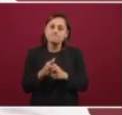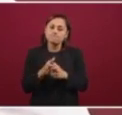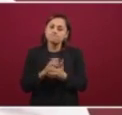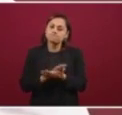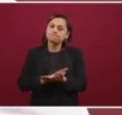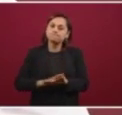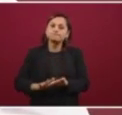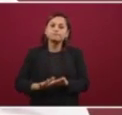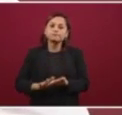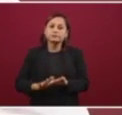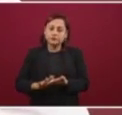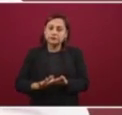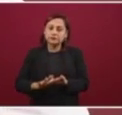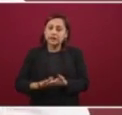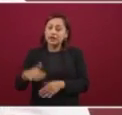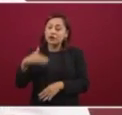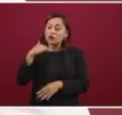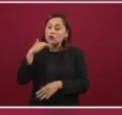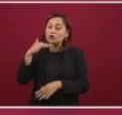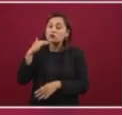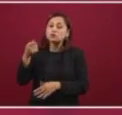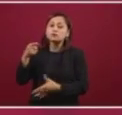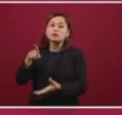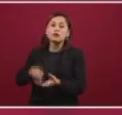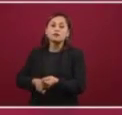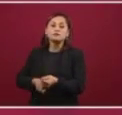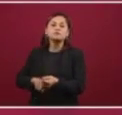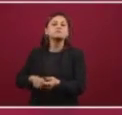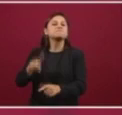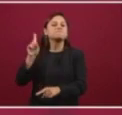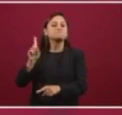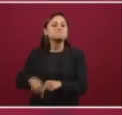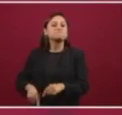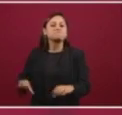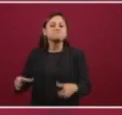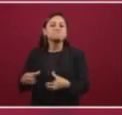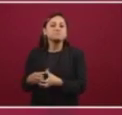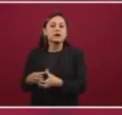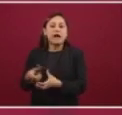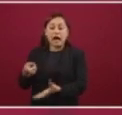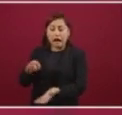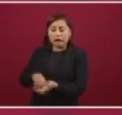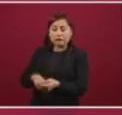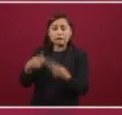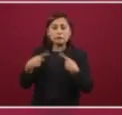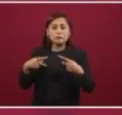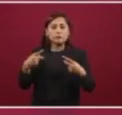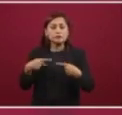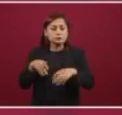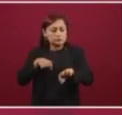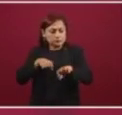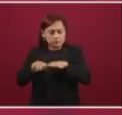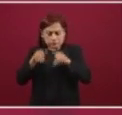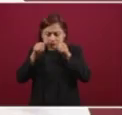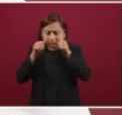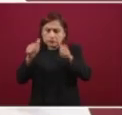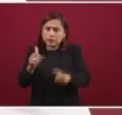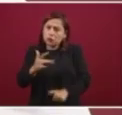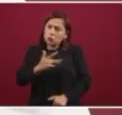con la corrupción. Vamos a trabajar con el corazón. Licenciado Andrés Manuel,